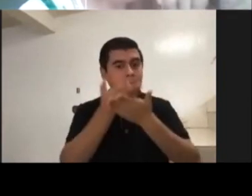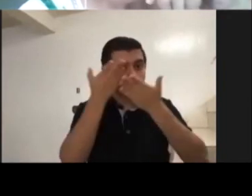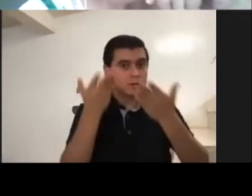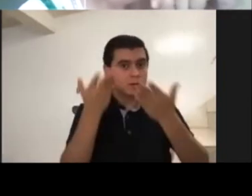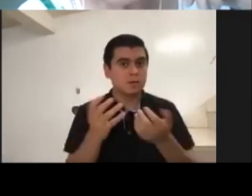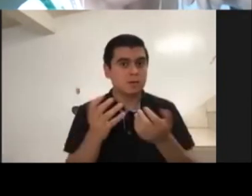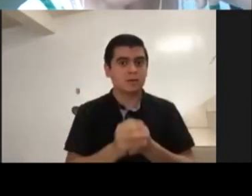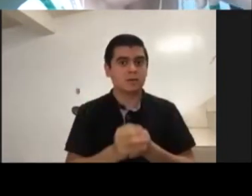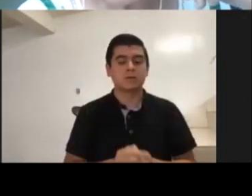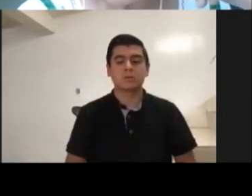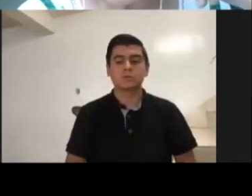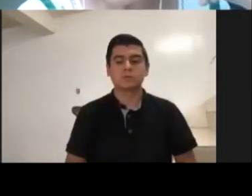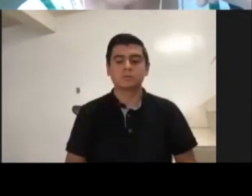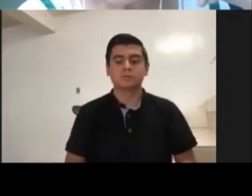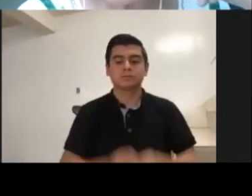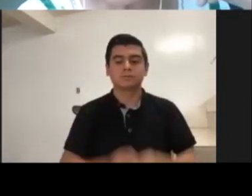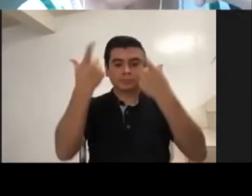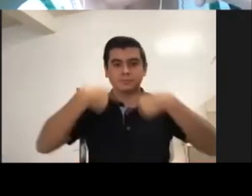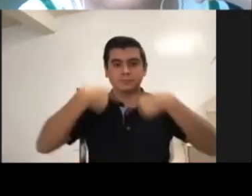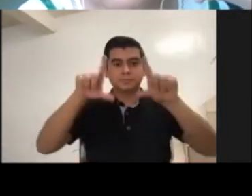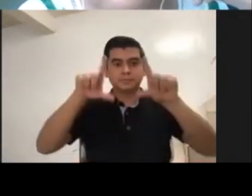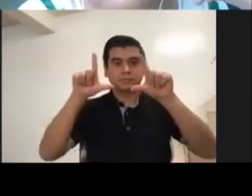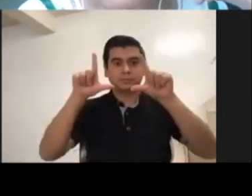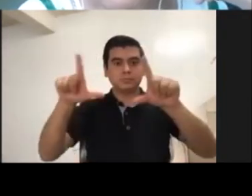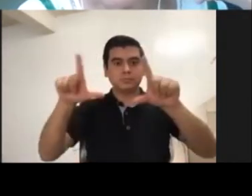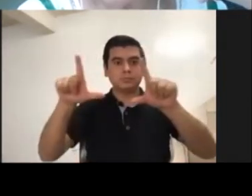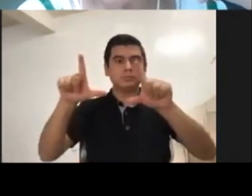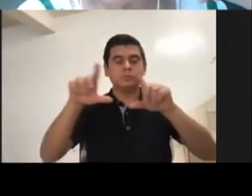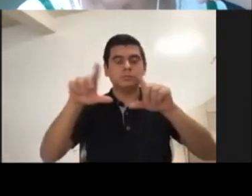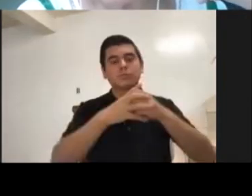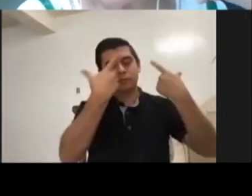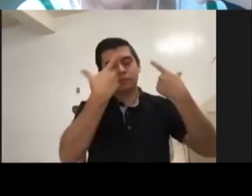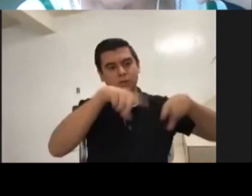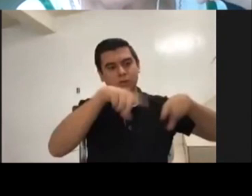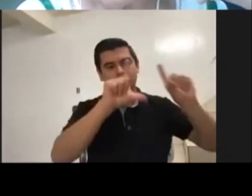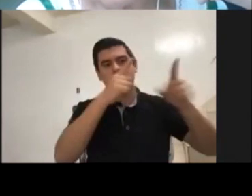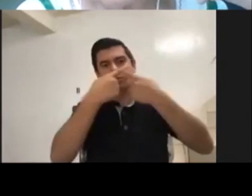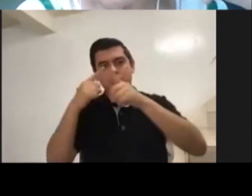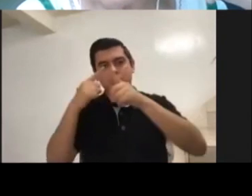panelistas, no sin darle la bienvenida también a, ya